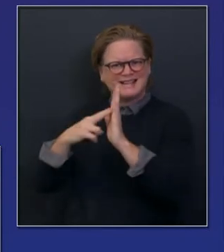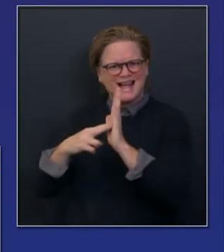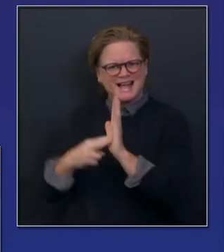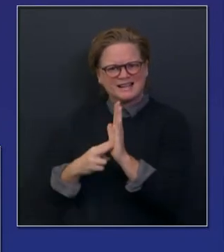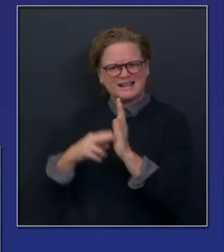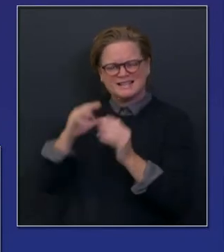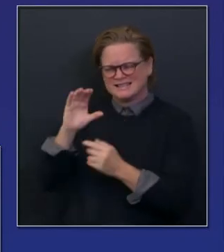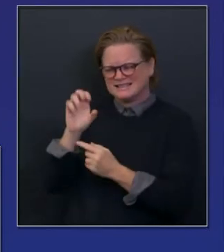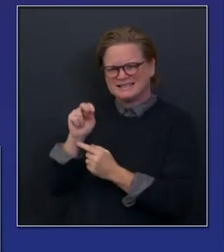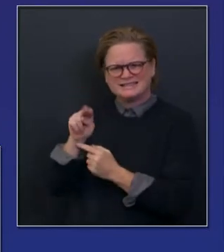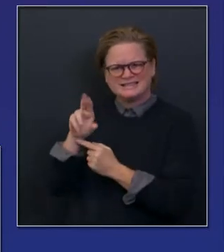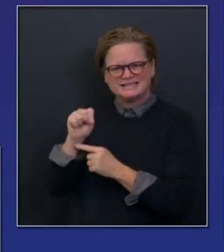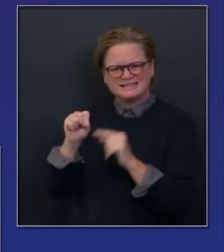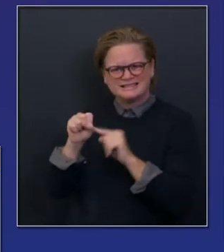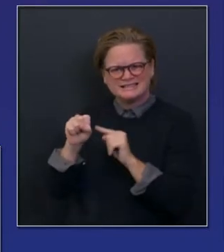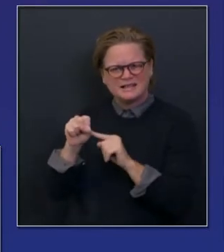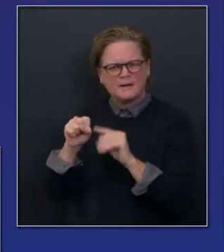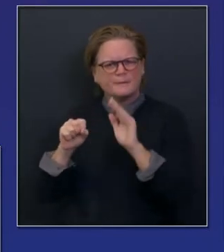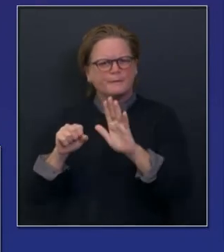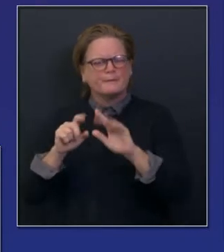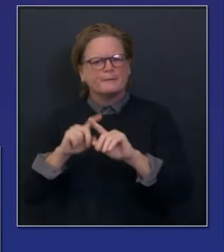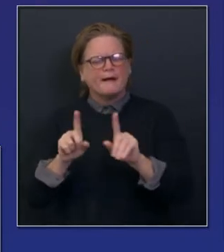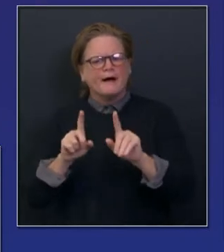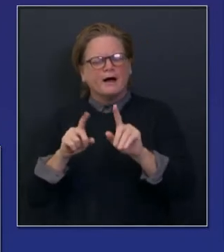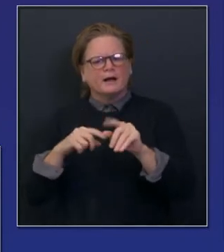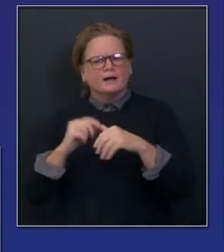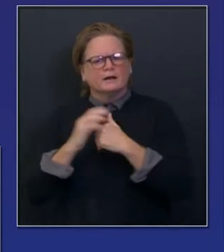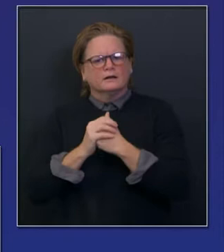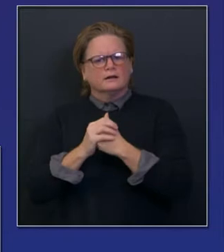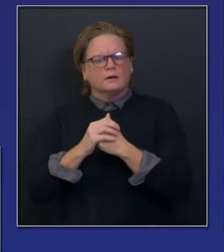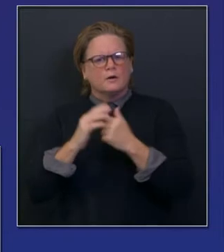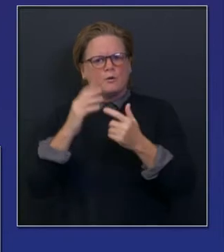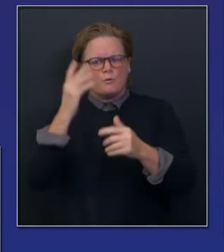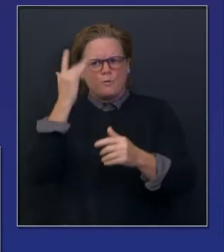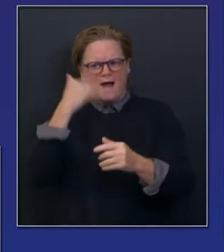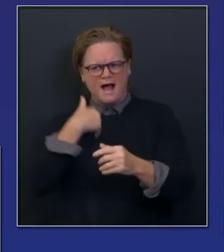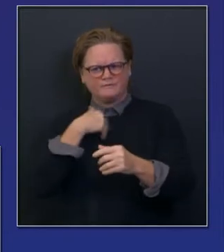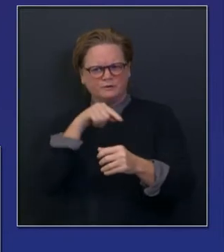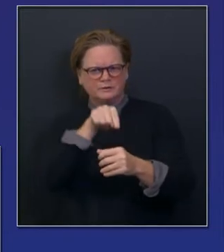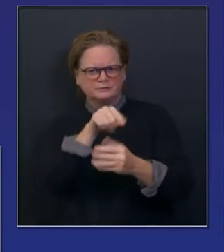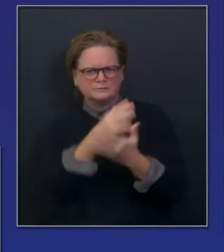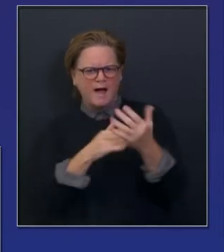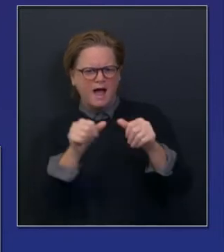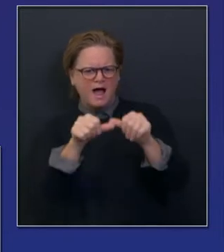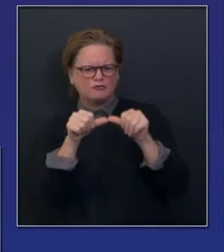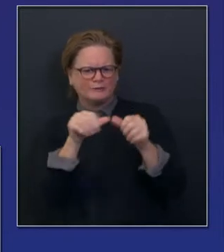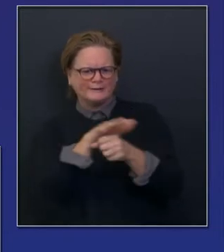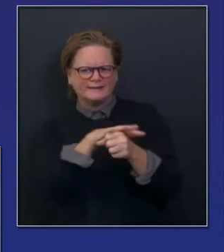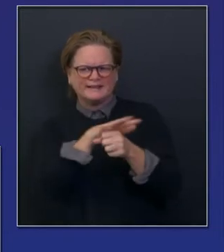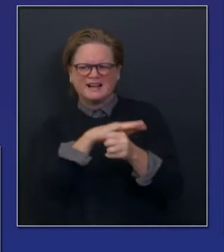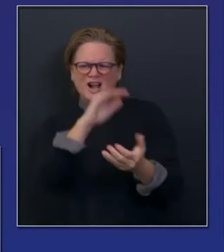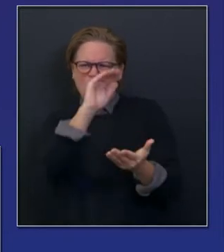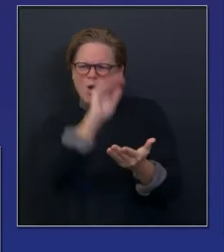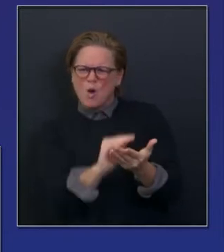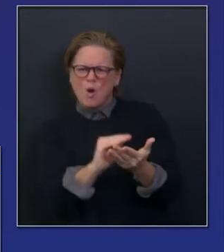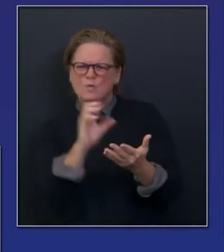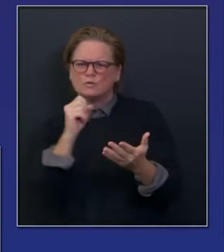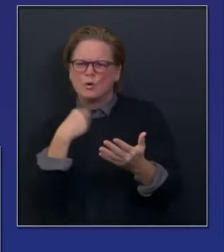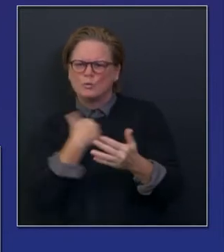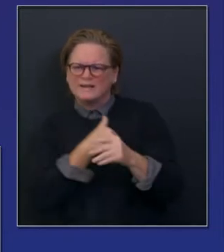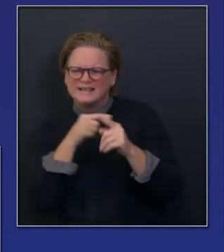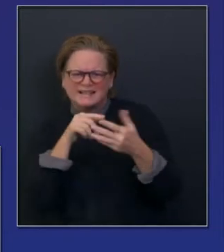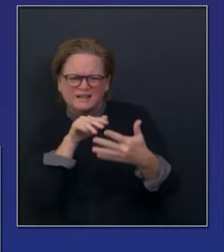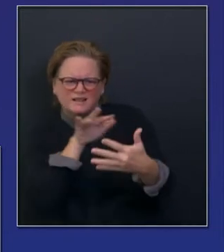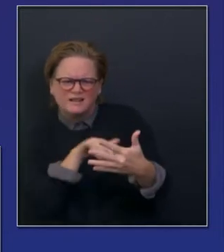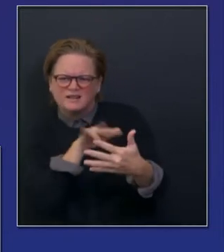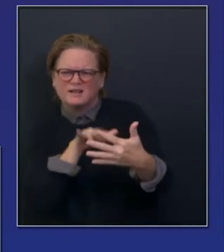ambiente inducido por la pandemia, con algo de éxito en ese lugar y en otros lugares donde hubo un poco de problemas